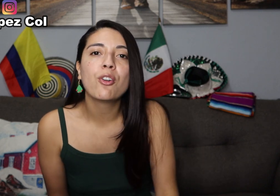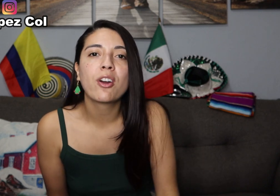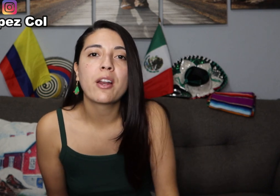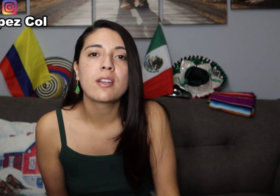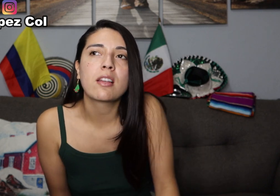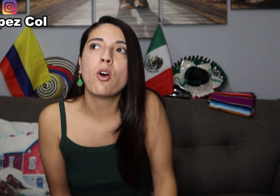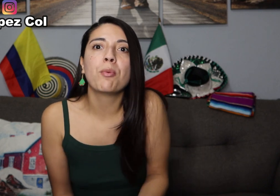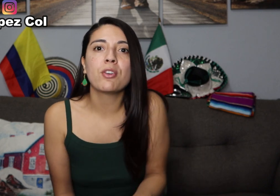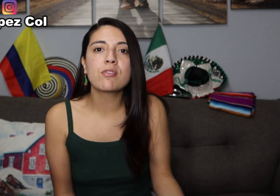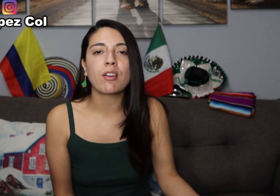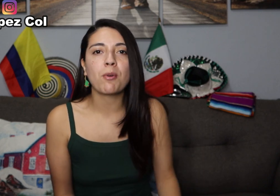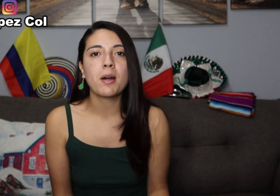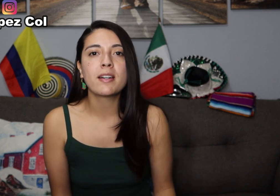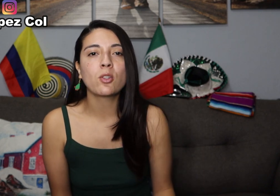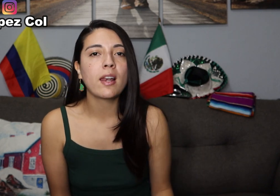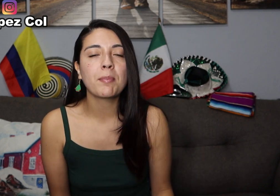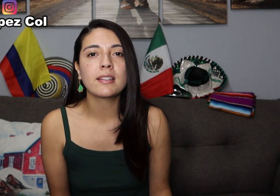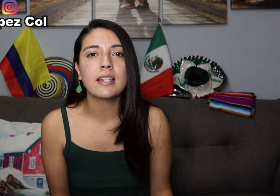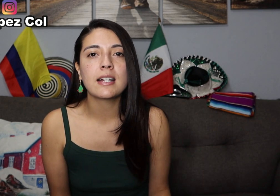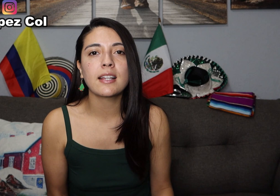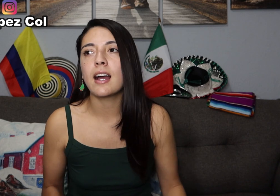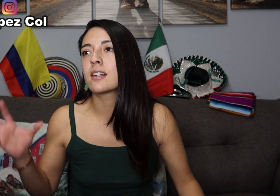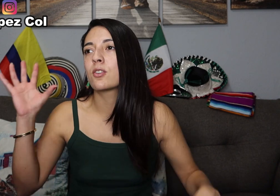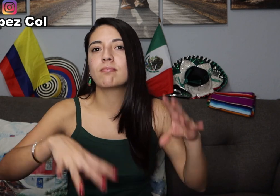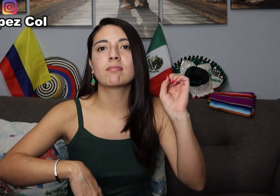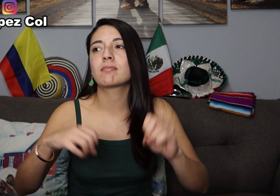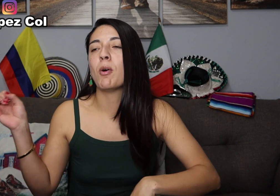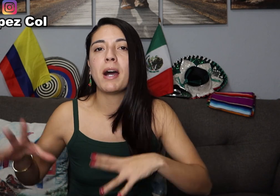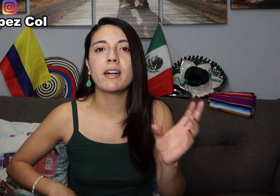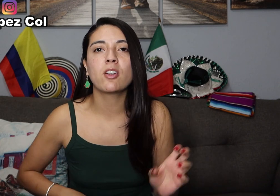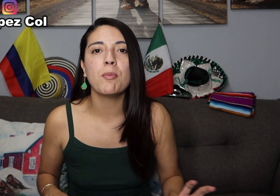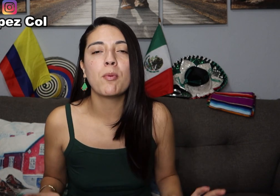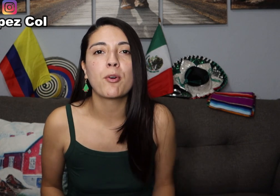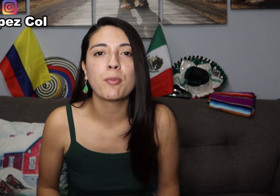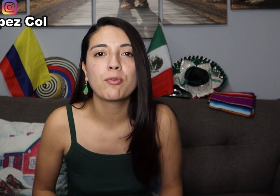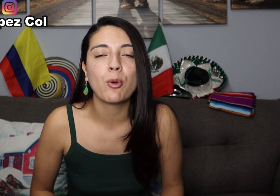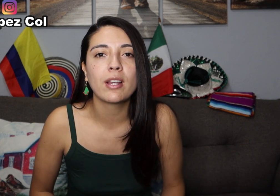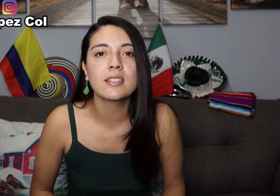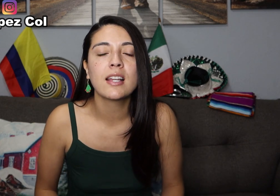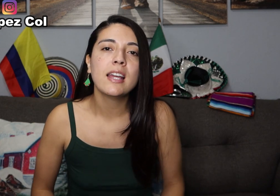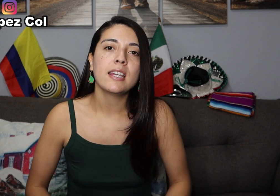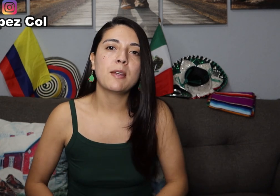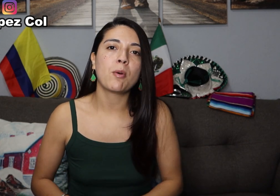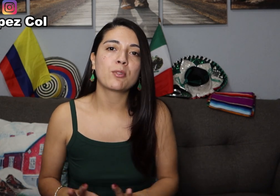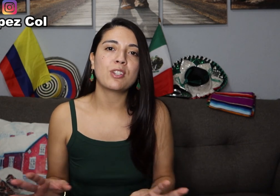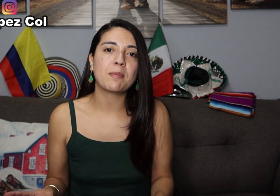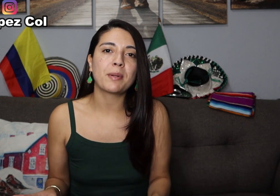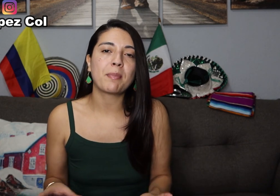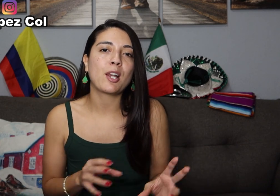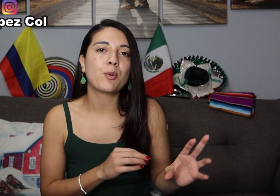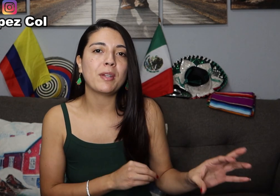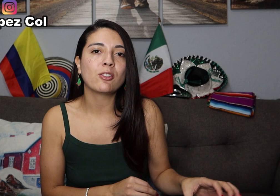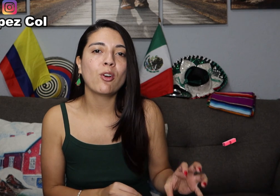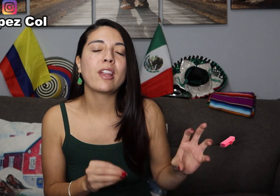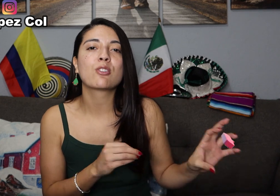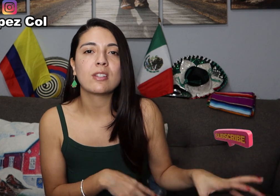no lograron hacer. Obvio, se robaban toda la platica, se la tomaban como por montones, y como siempre,